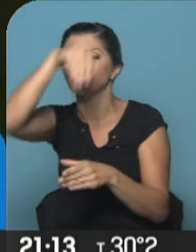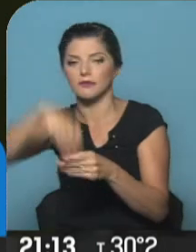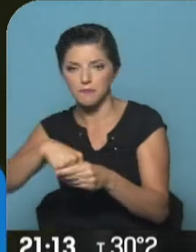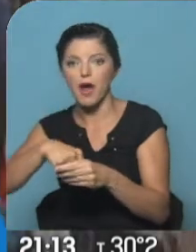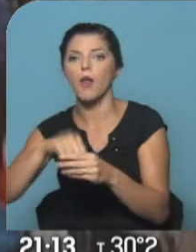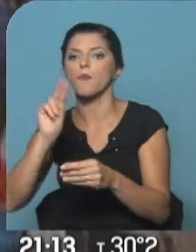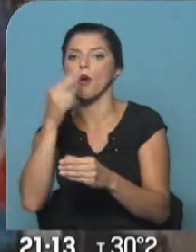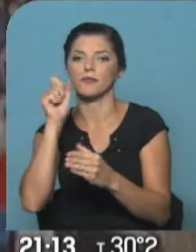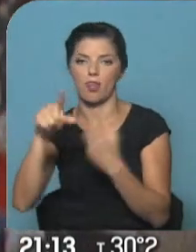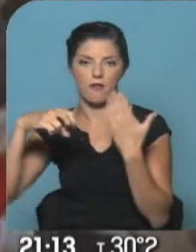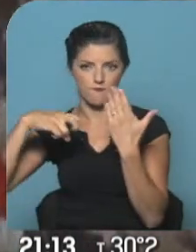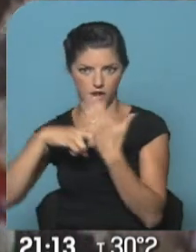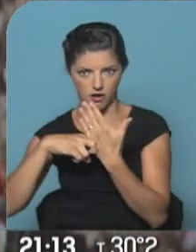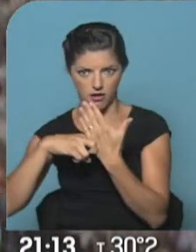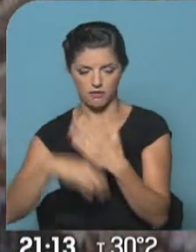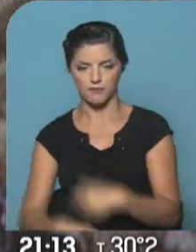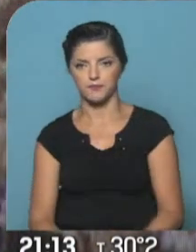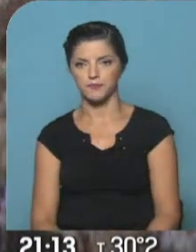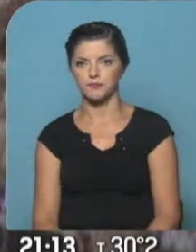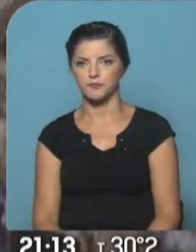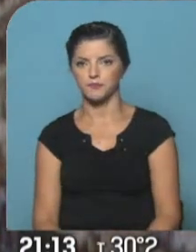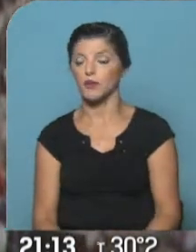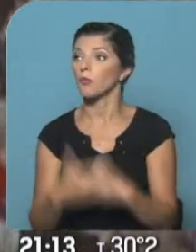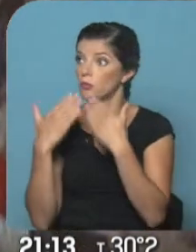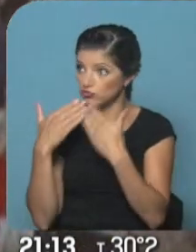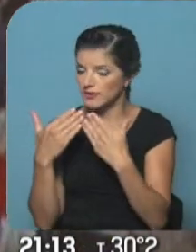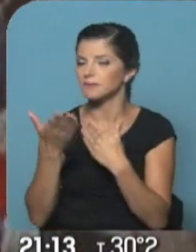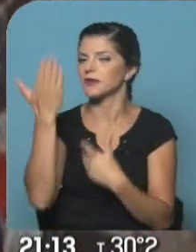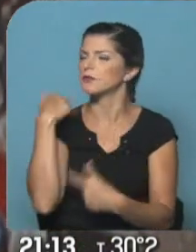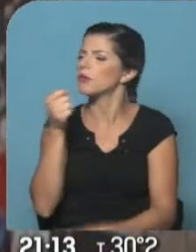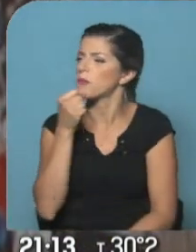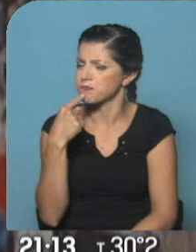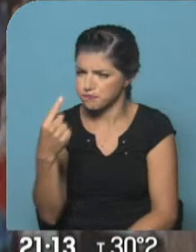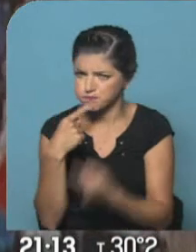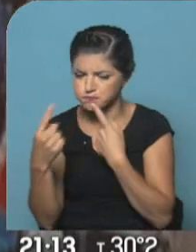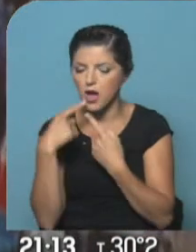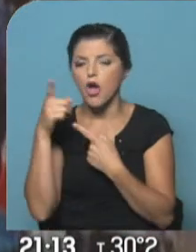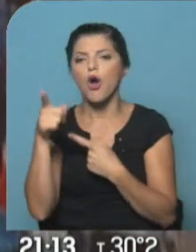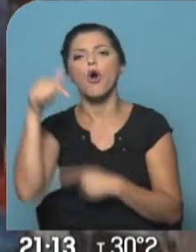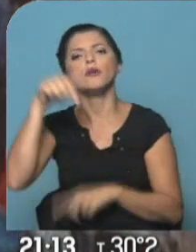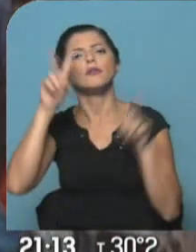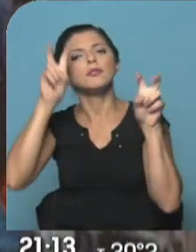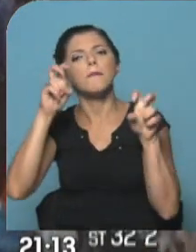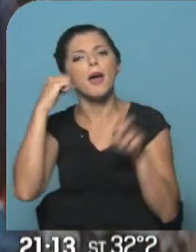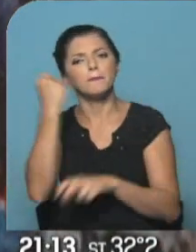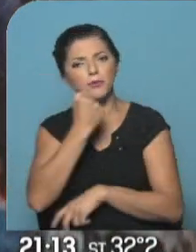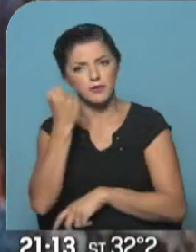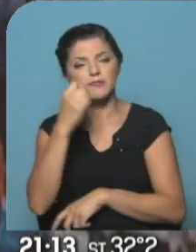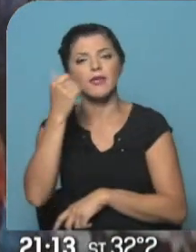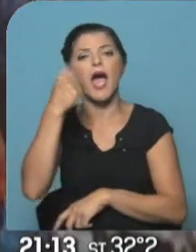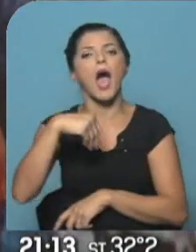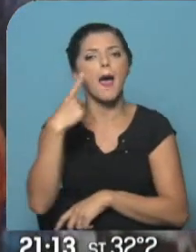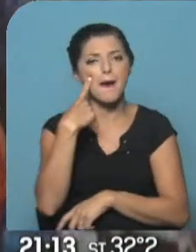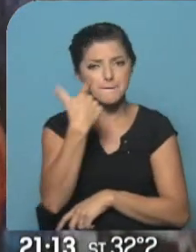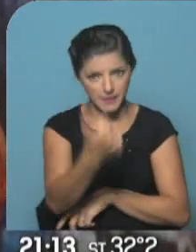Nisman. Muchas gracias. Y como surgió en la conversación por el caso AMIA, hoy hubo una novedad importante también por el encubrimiento